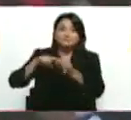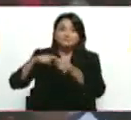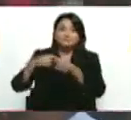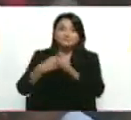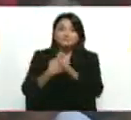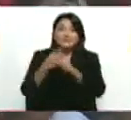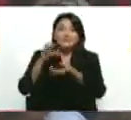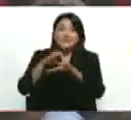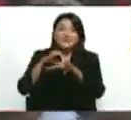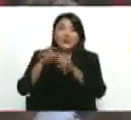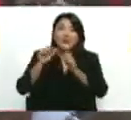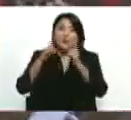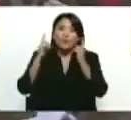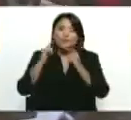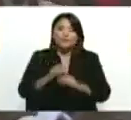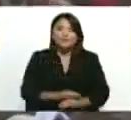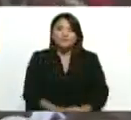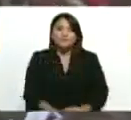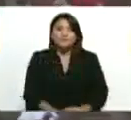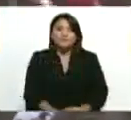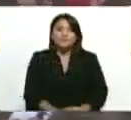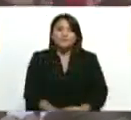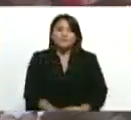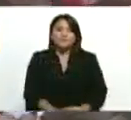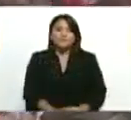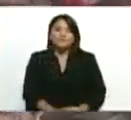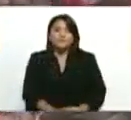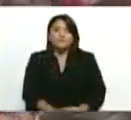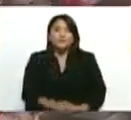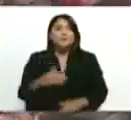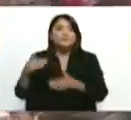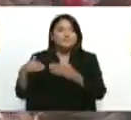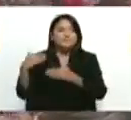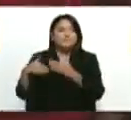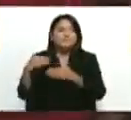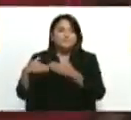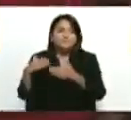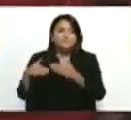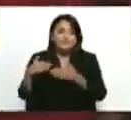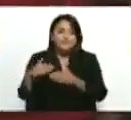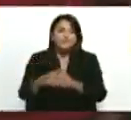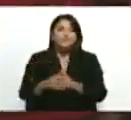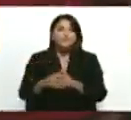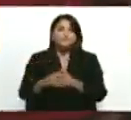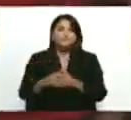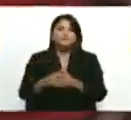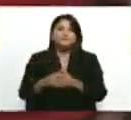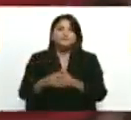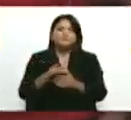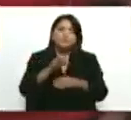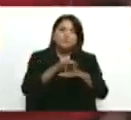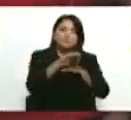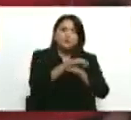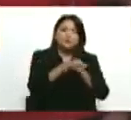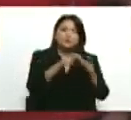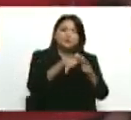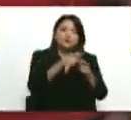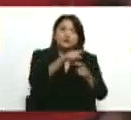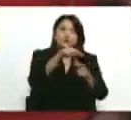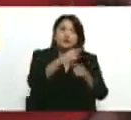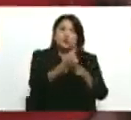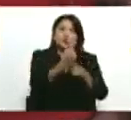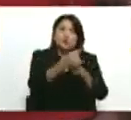El eje central del estado de La Guaira. Y así lo hemos venido haciendo. Si vamos a un municipio en particular, solo ese municipio.